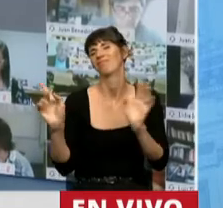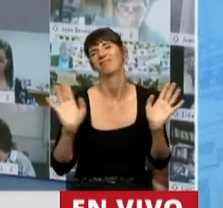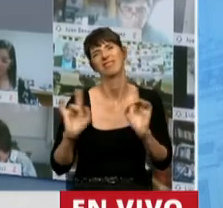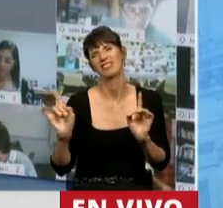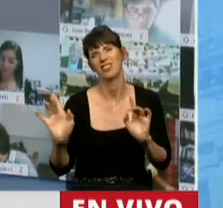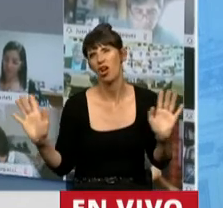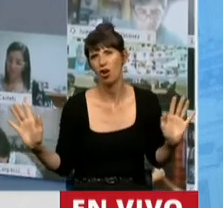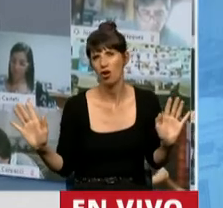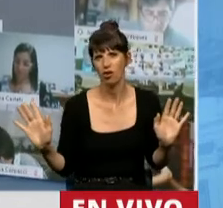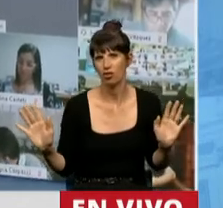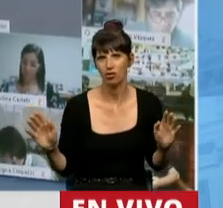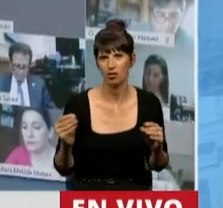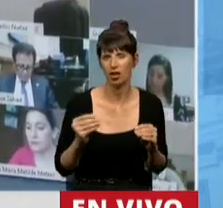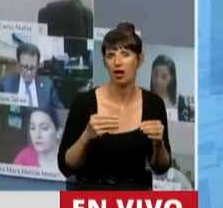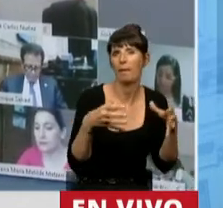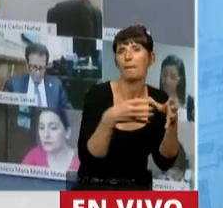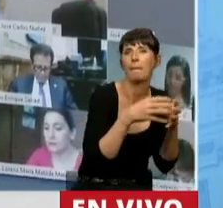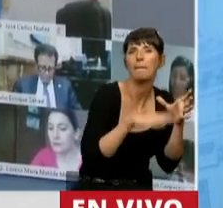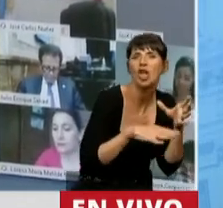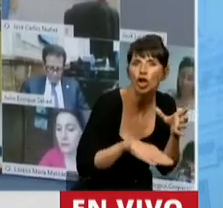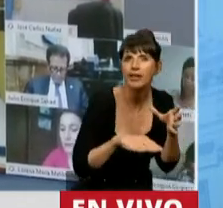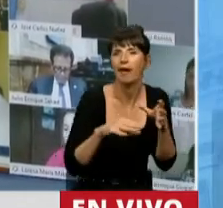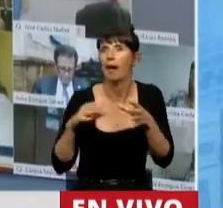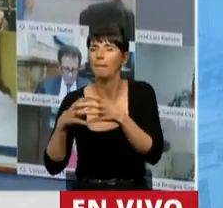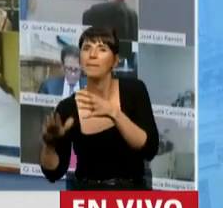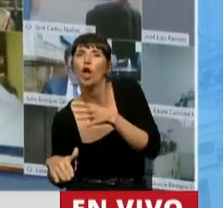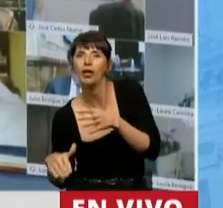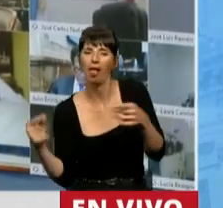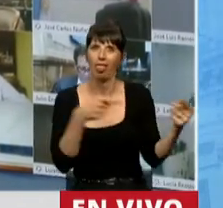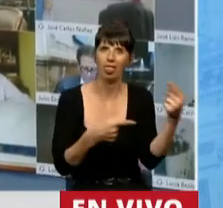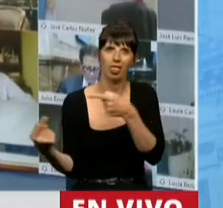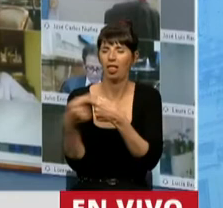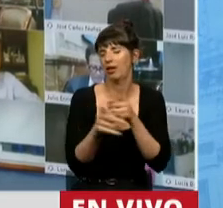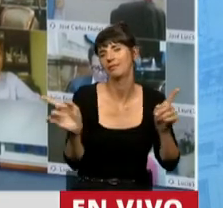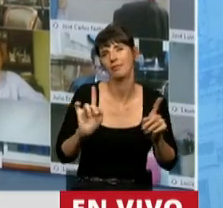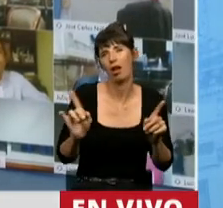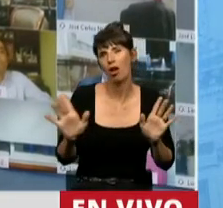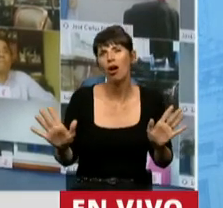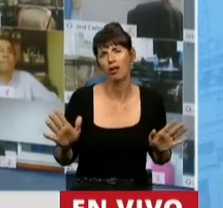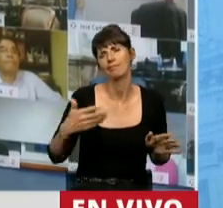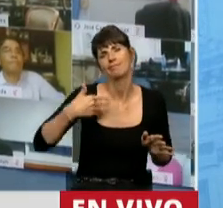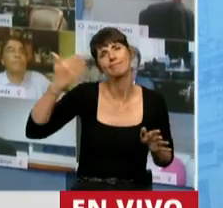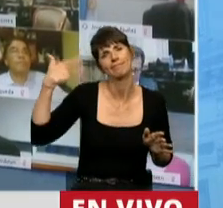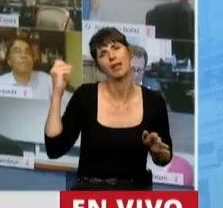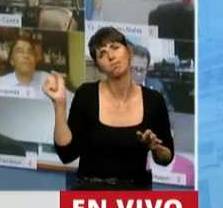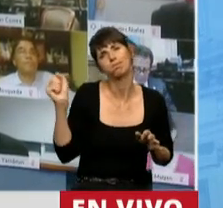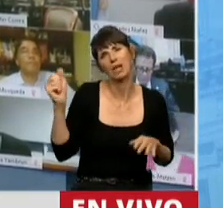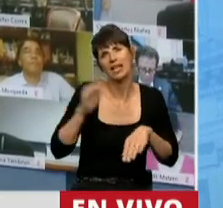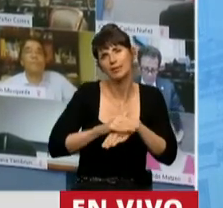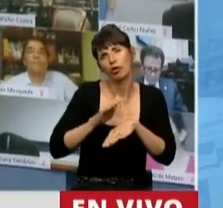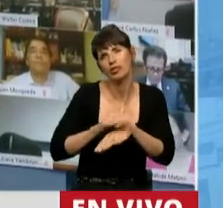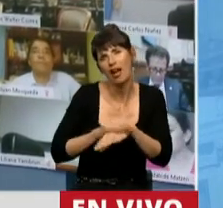de una primera minoría a una segunda minoría. Ha habido responsabilidades de los gobiernos que ustedes